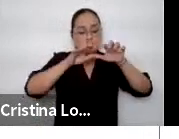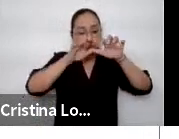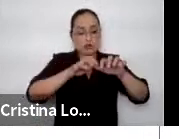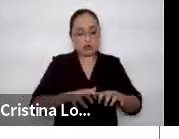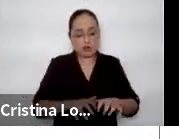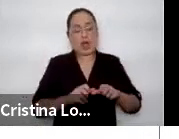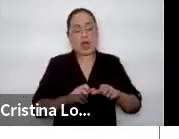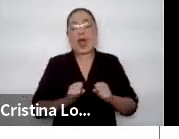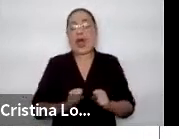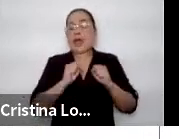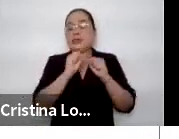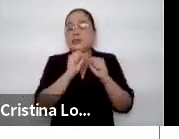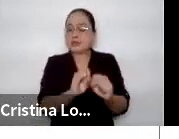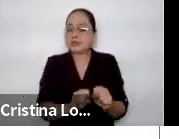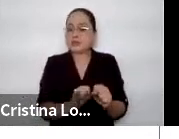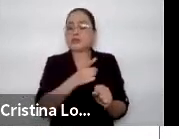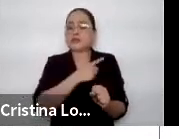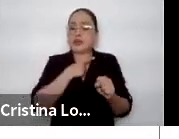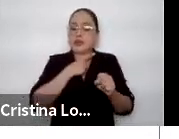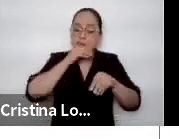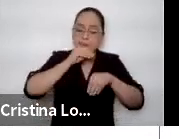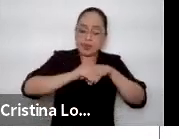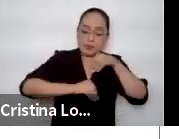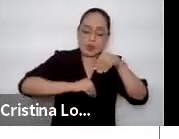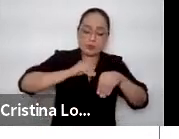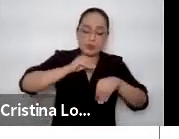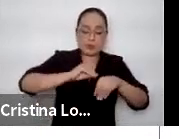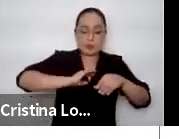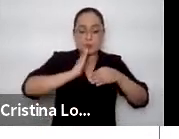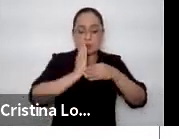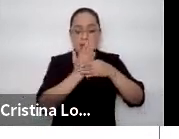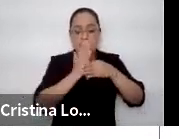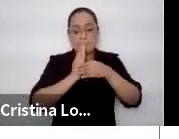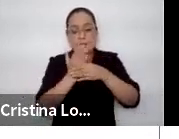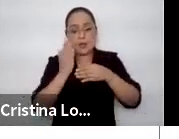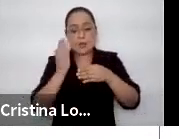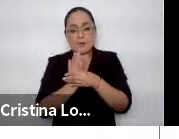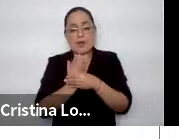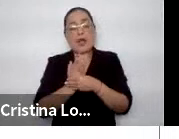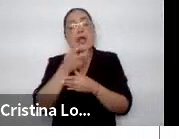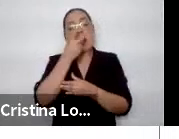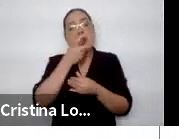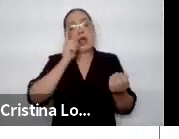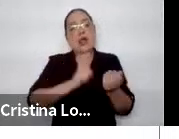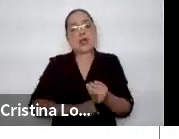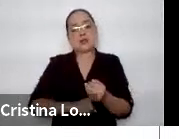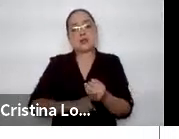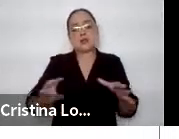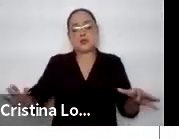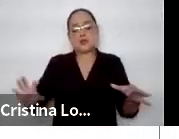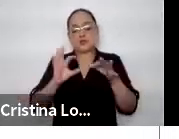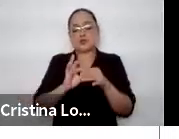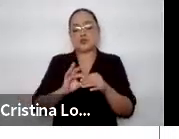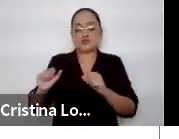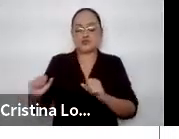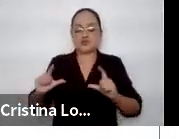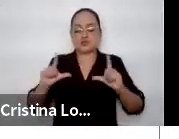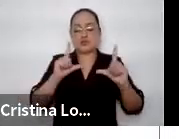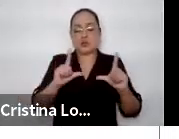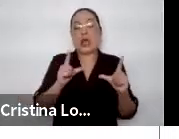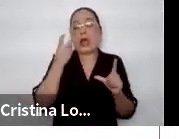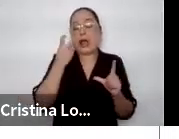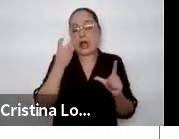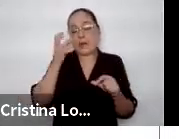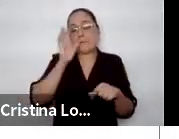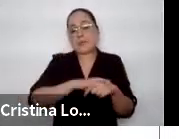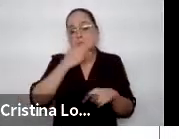editorial diferente e incorporarlo en esta plataforma de buscador jurídico avanzado que